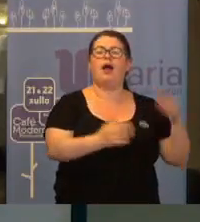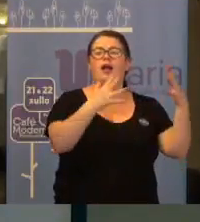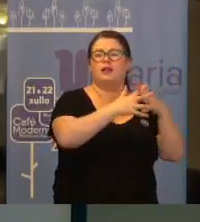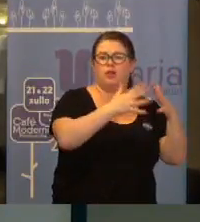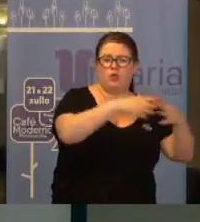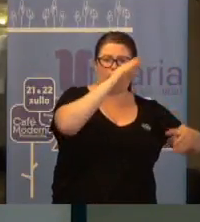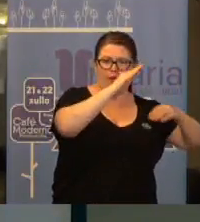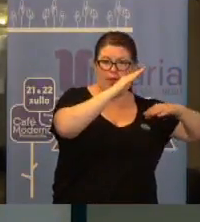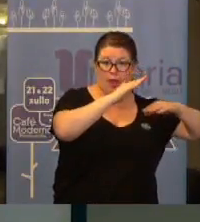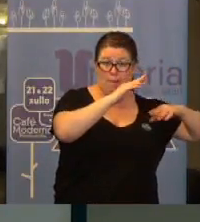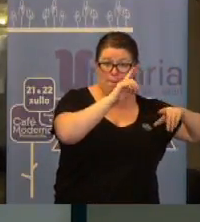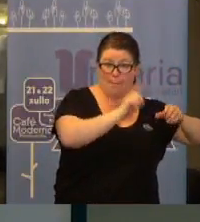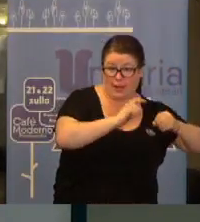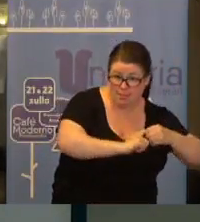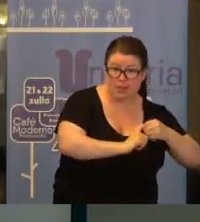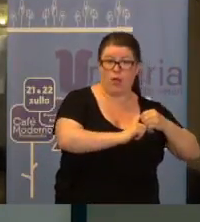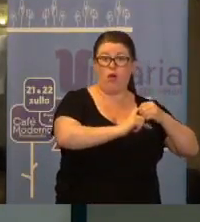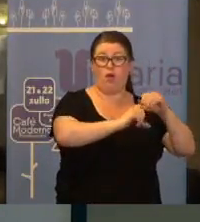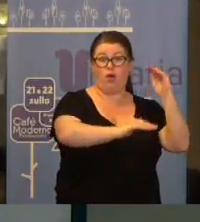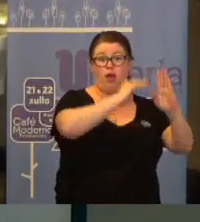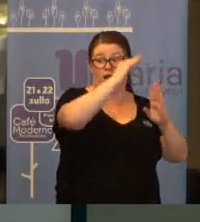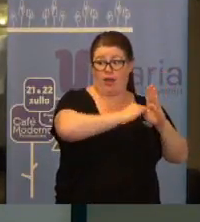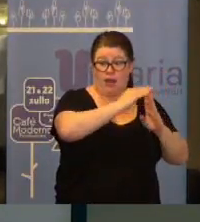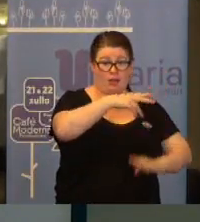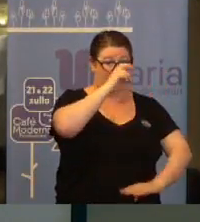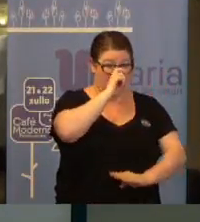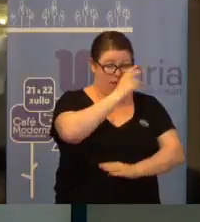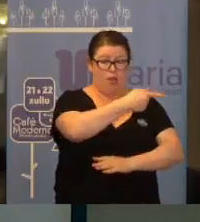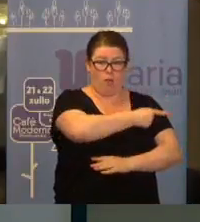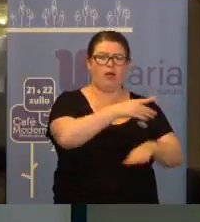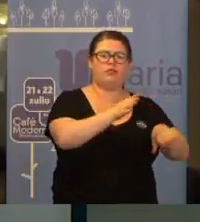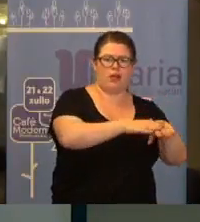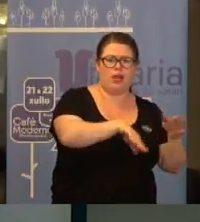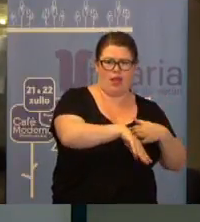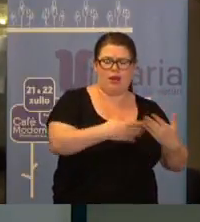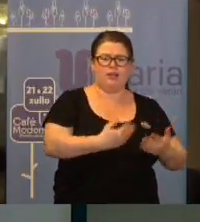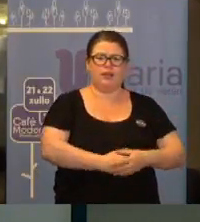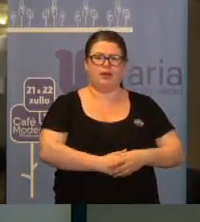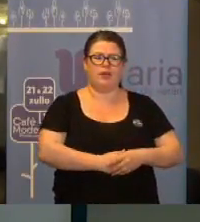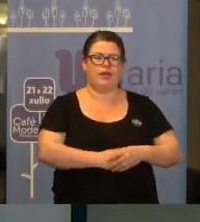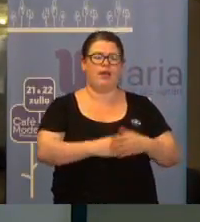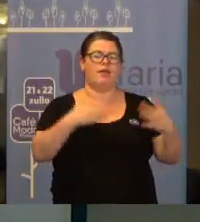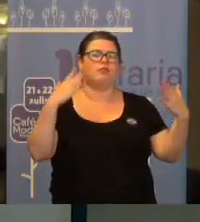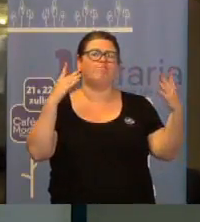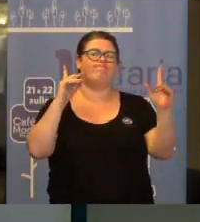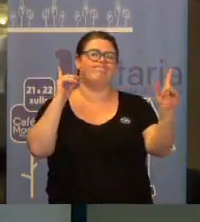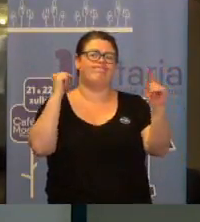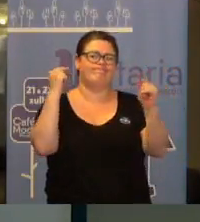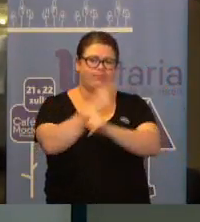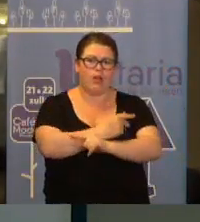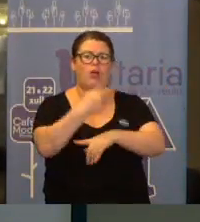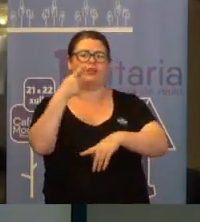participación xerarquizadas, partidos clásicos, vean sean nacionalistas ou da vella esquerda. Si temos frente a eso, inda